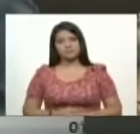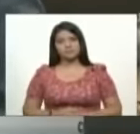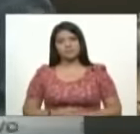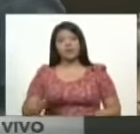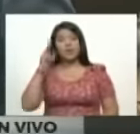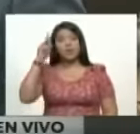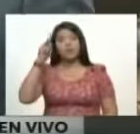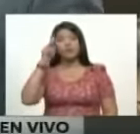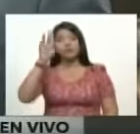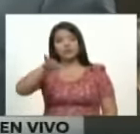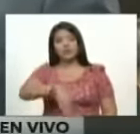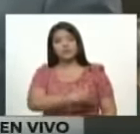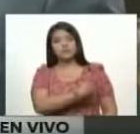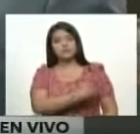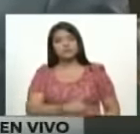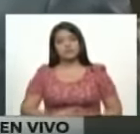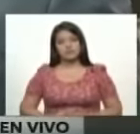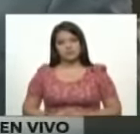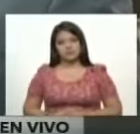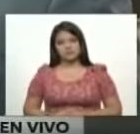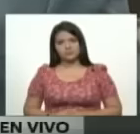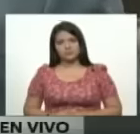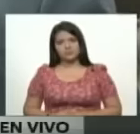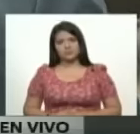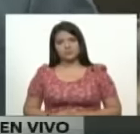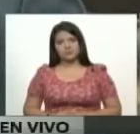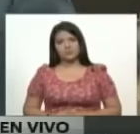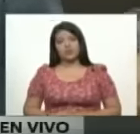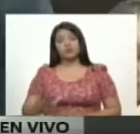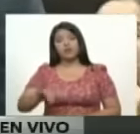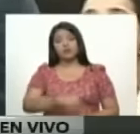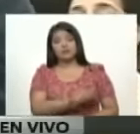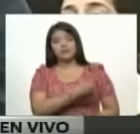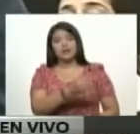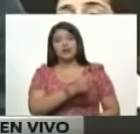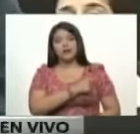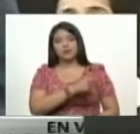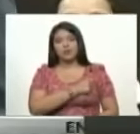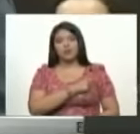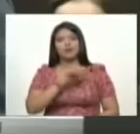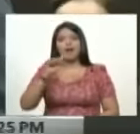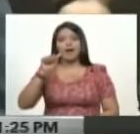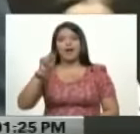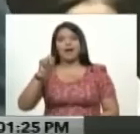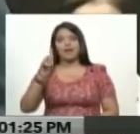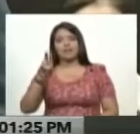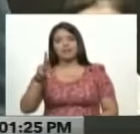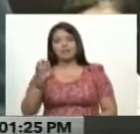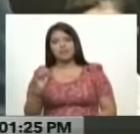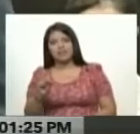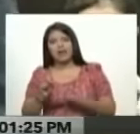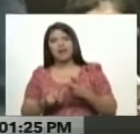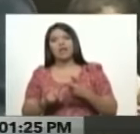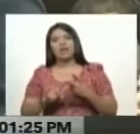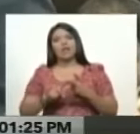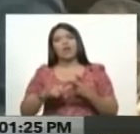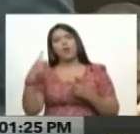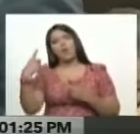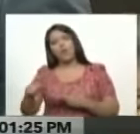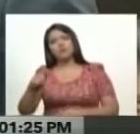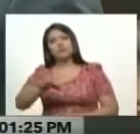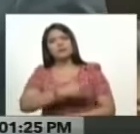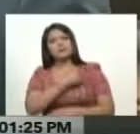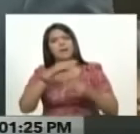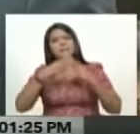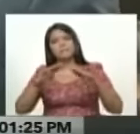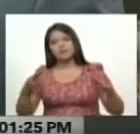Profesor universitario de la Universidad Católica Andrés Bello, la Universidad Metropolitana, pertenece al cuerpo